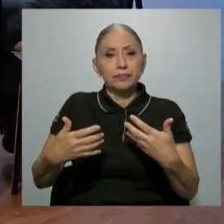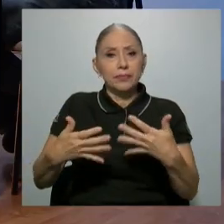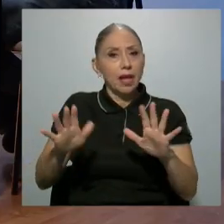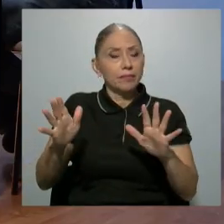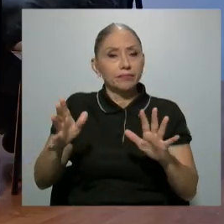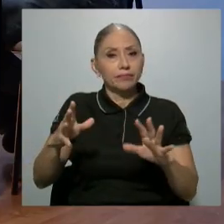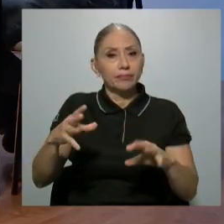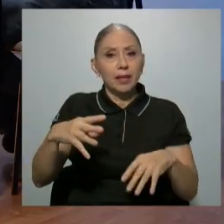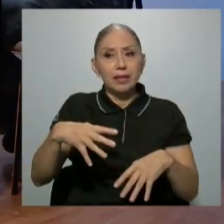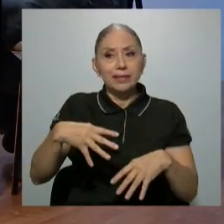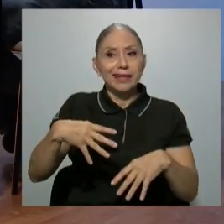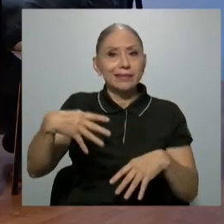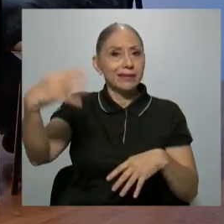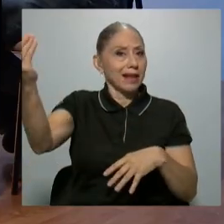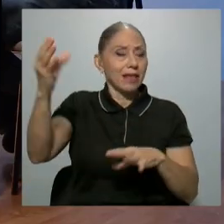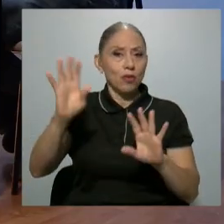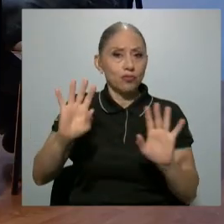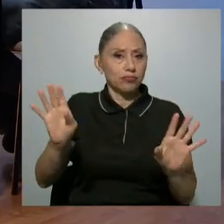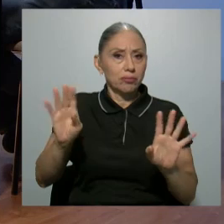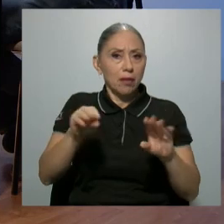marchado